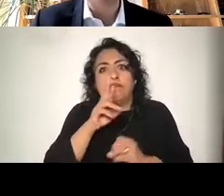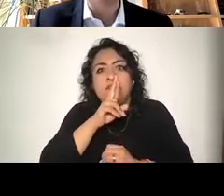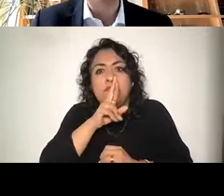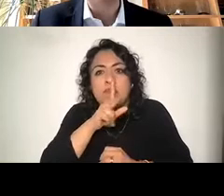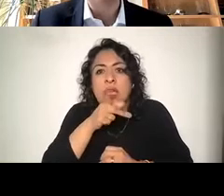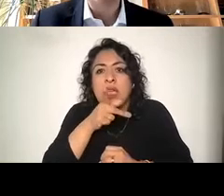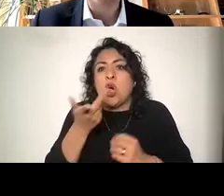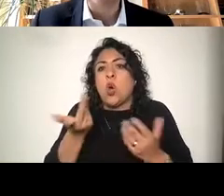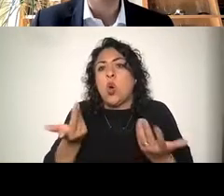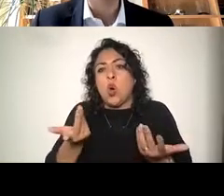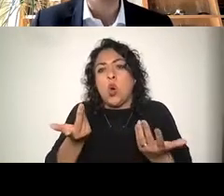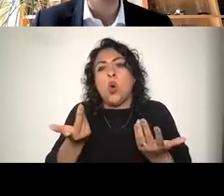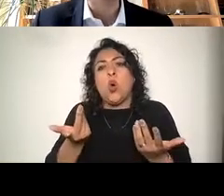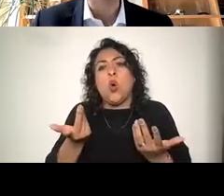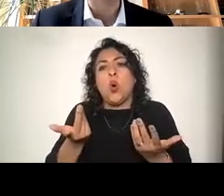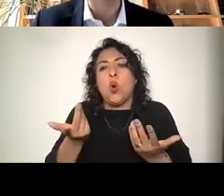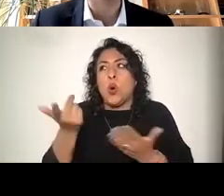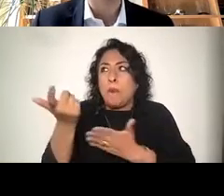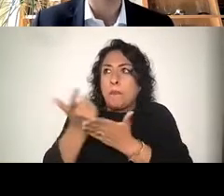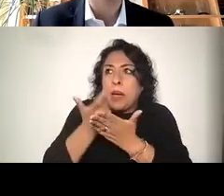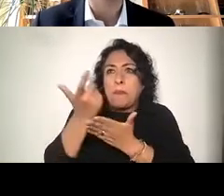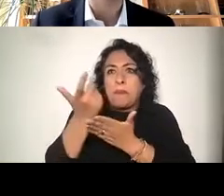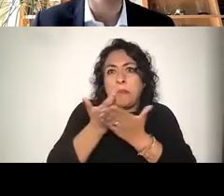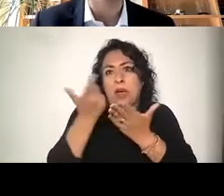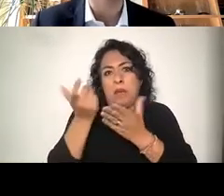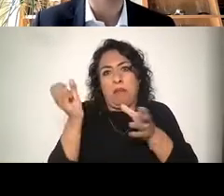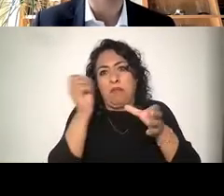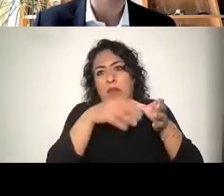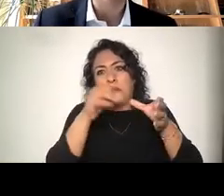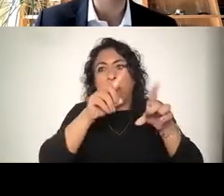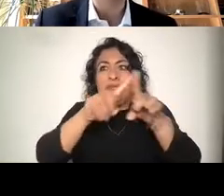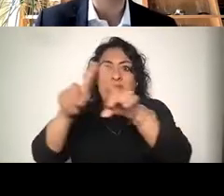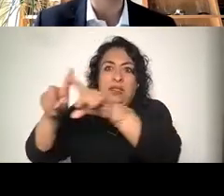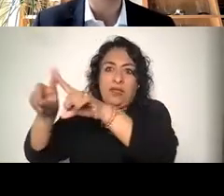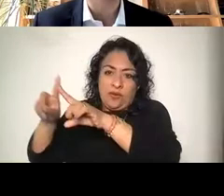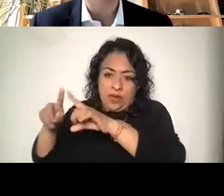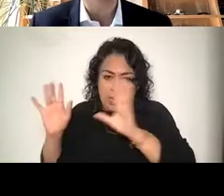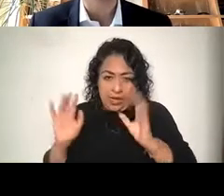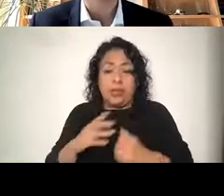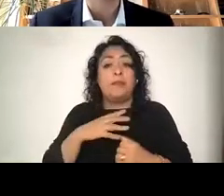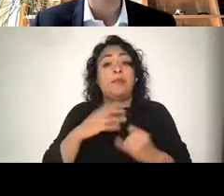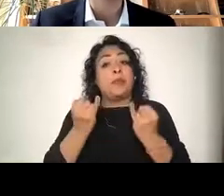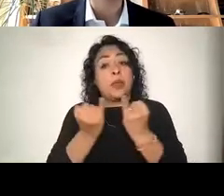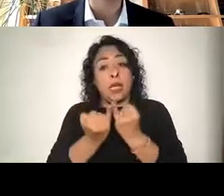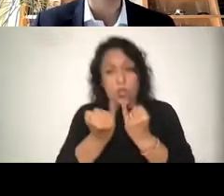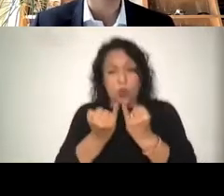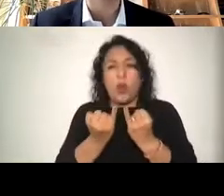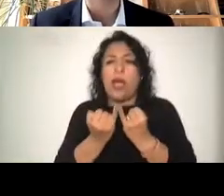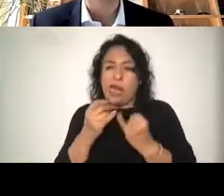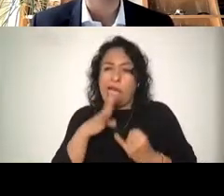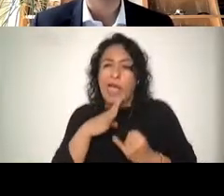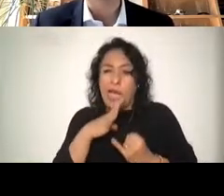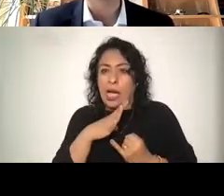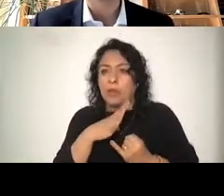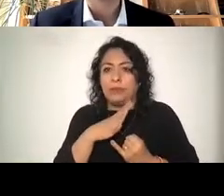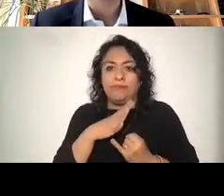cajones, digamos, de entrada de ingresos diferenciados, diversificar y también hacer un proceso de